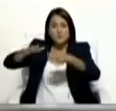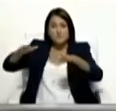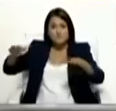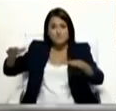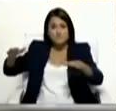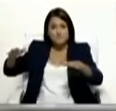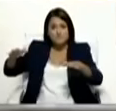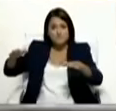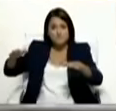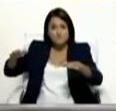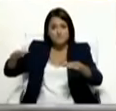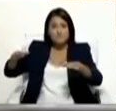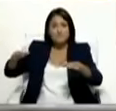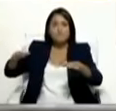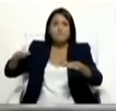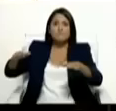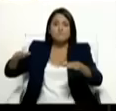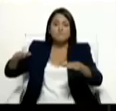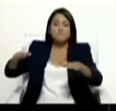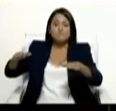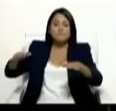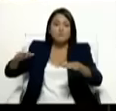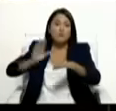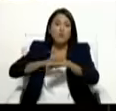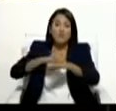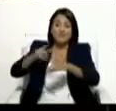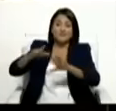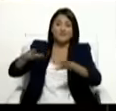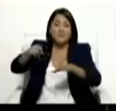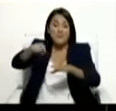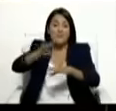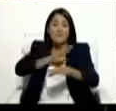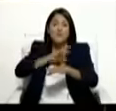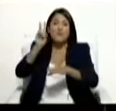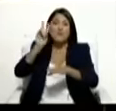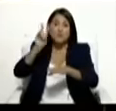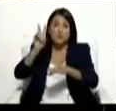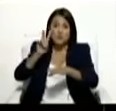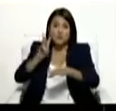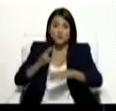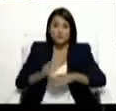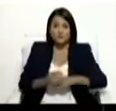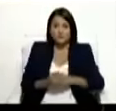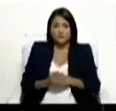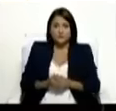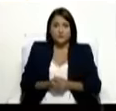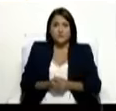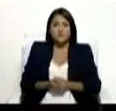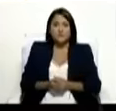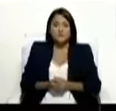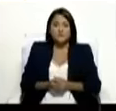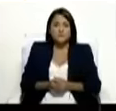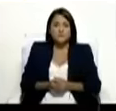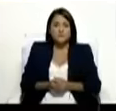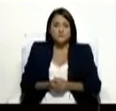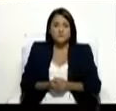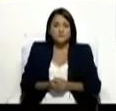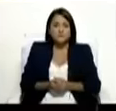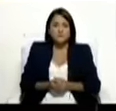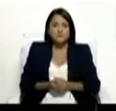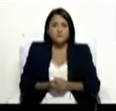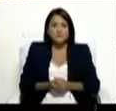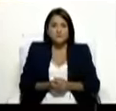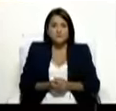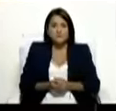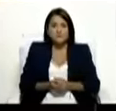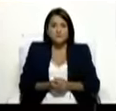menos en un mar que le pertenece de manera inequívoca a la República Bolivariana de